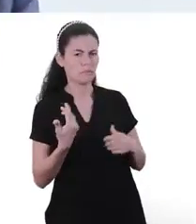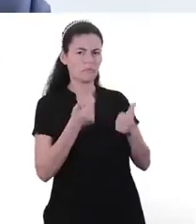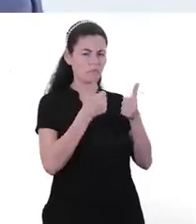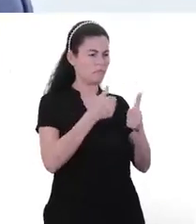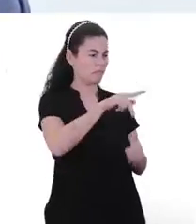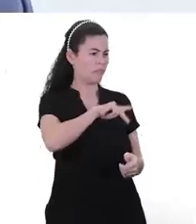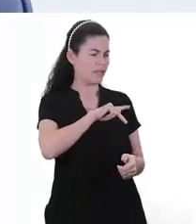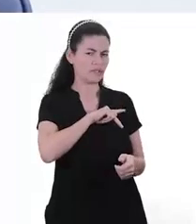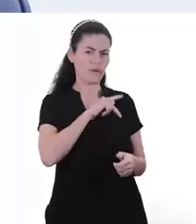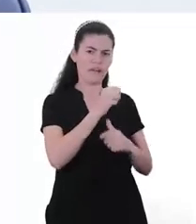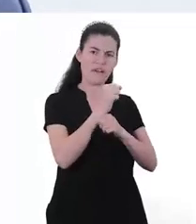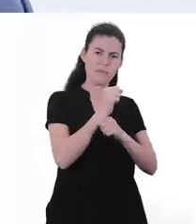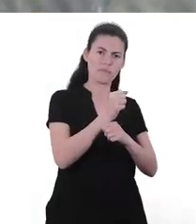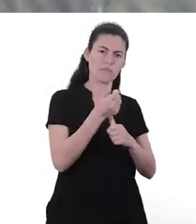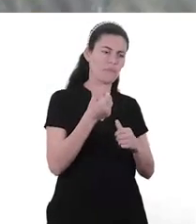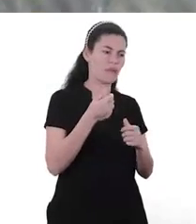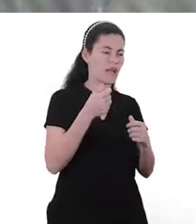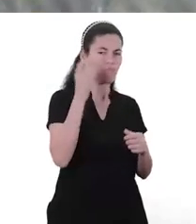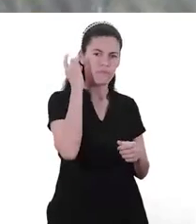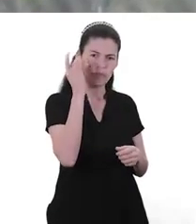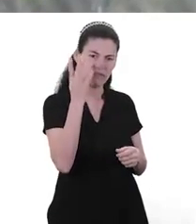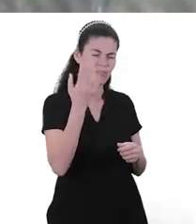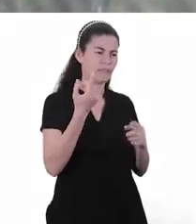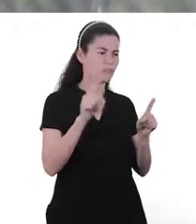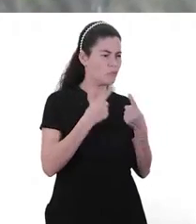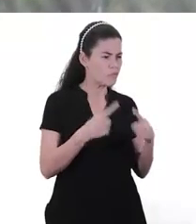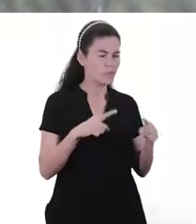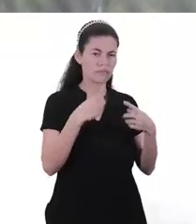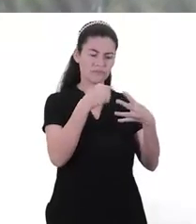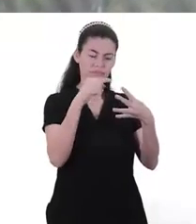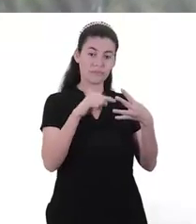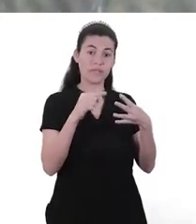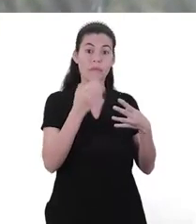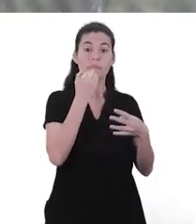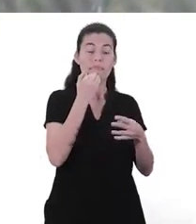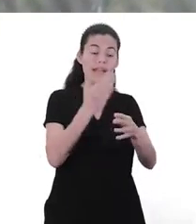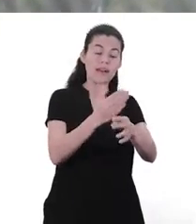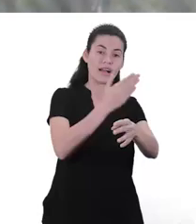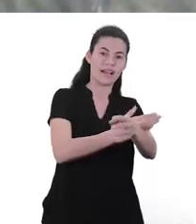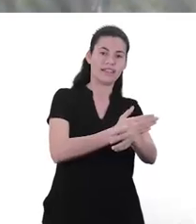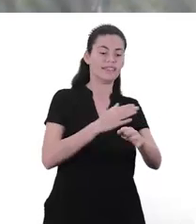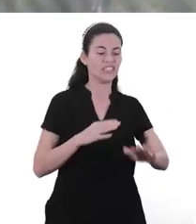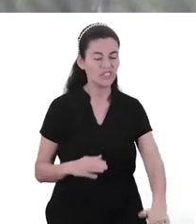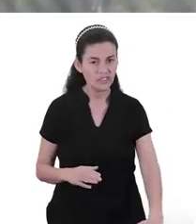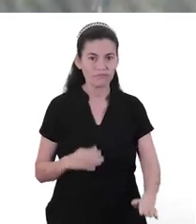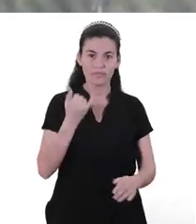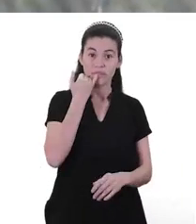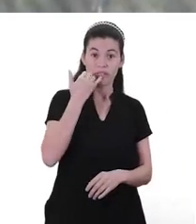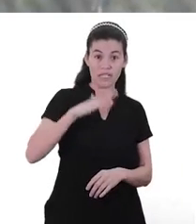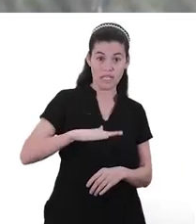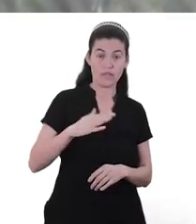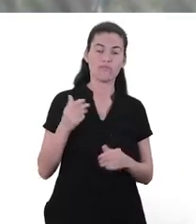él puede hacer tal cosa. Sí, y es increíble como ese, si ese acompañamiento se da desde el vamos, yo creo que va a ser mucho